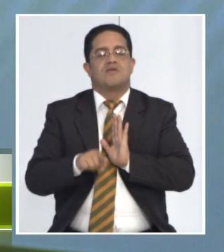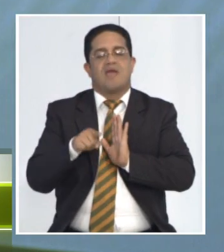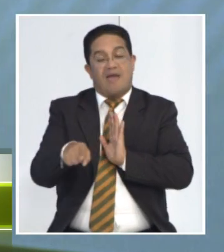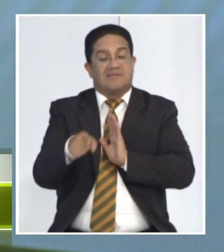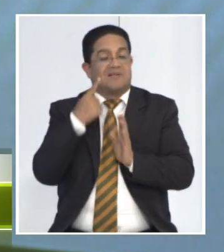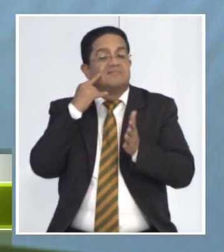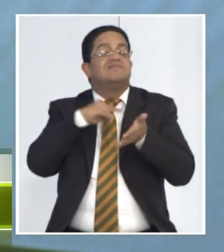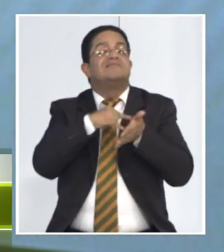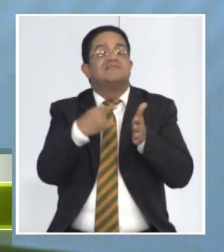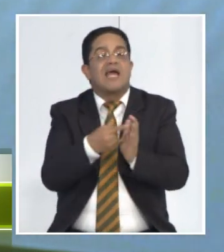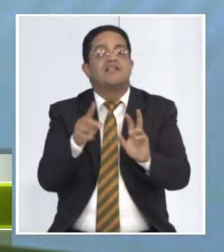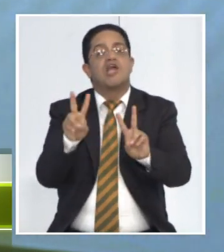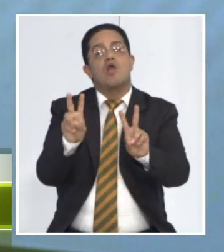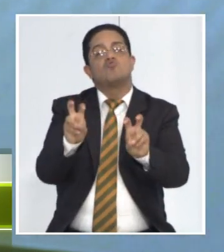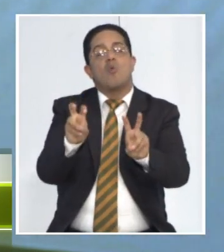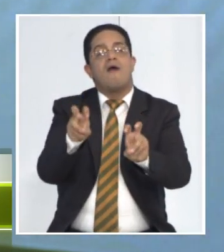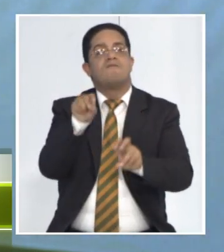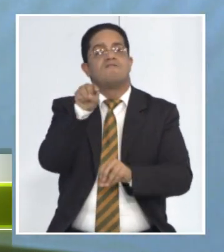mostrarnos el doctor Arango,